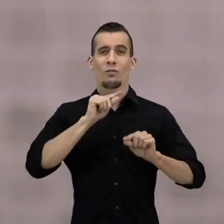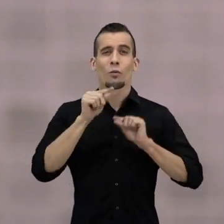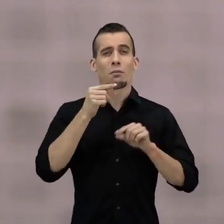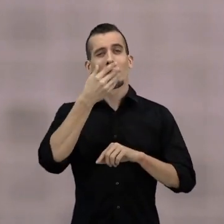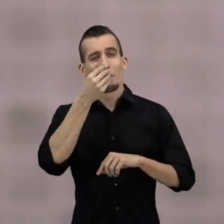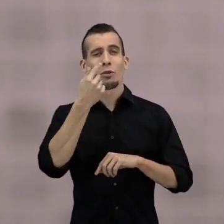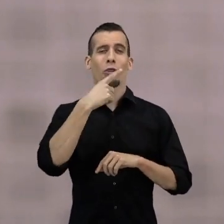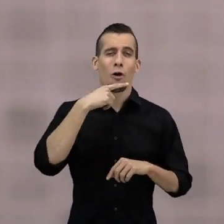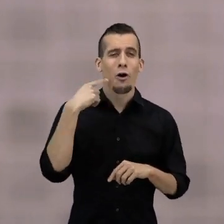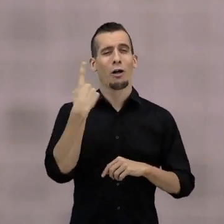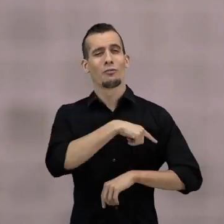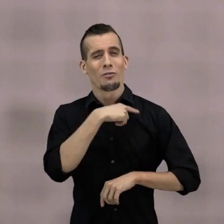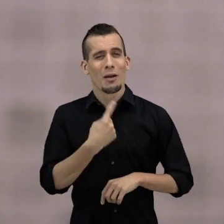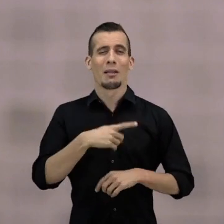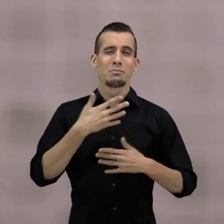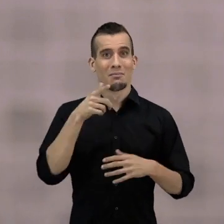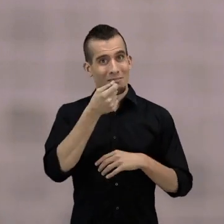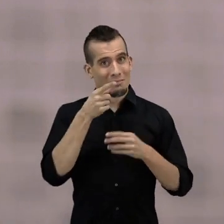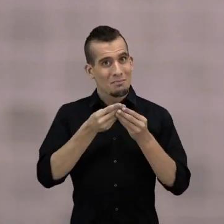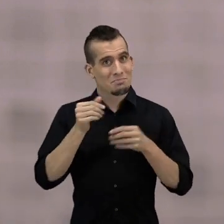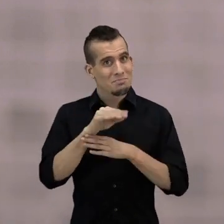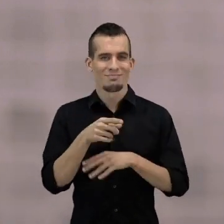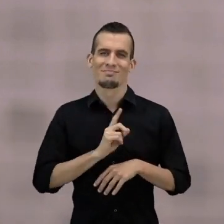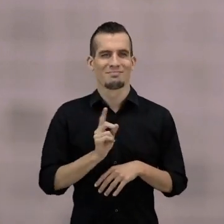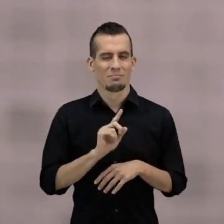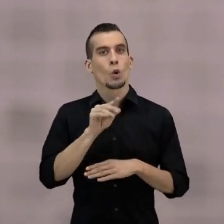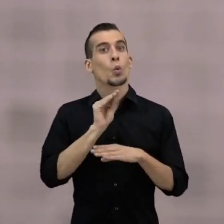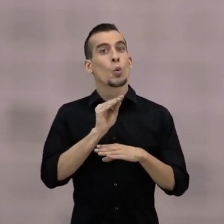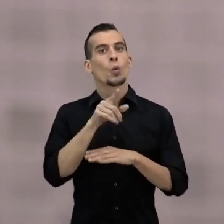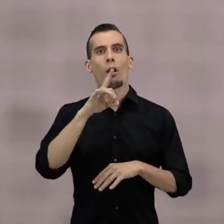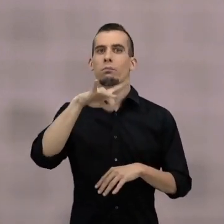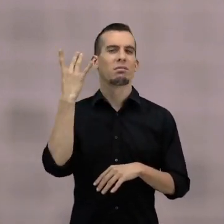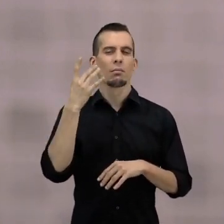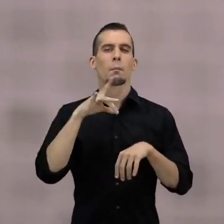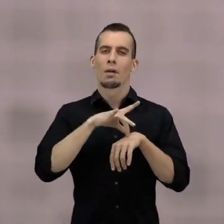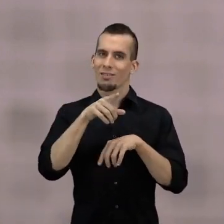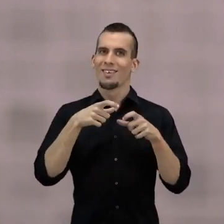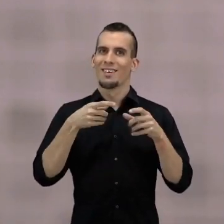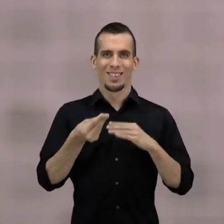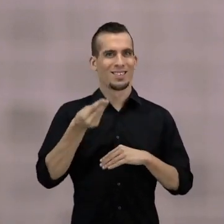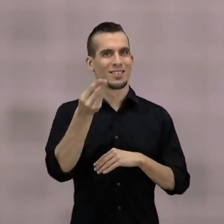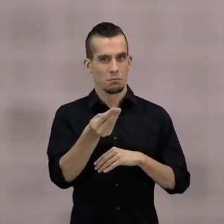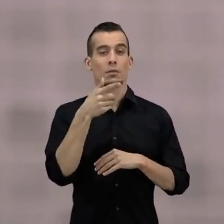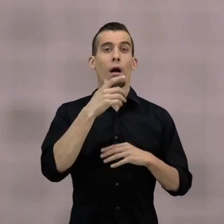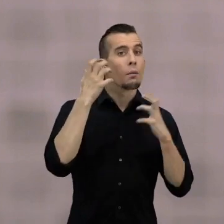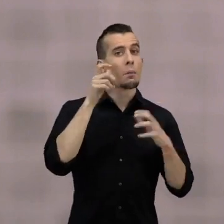el resfriado, ni alivian el dolor o la fiebre. Para que sigan curando, utilízalos solo con receta, tanto en personas como en animales.